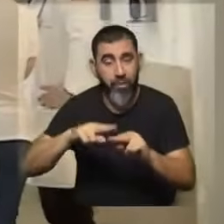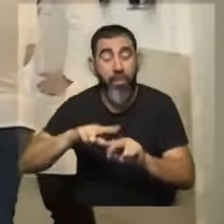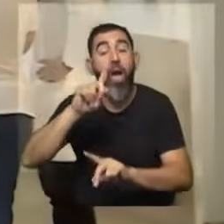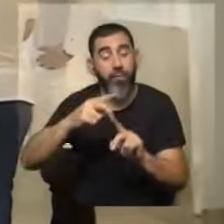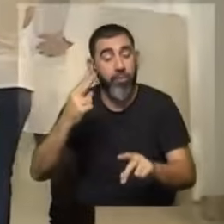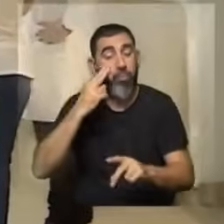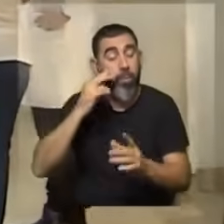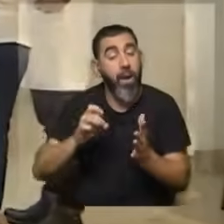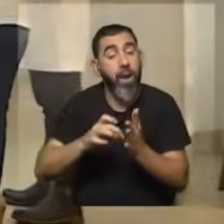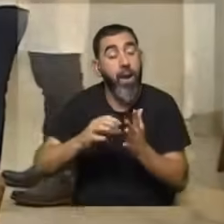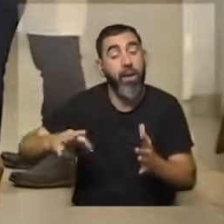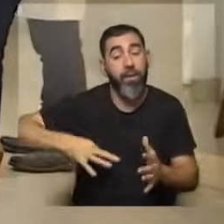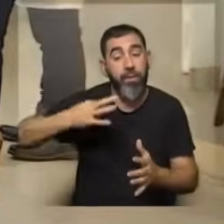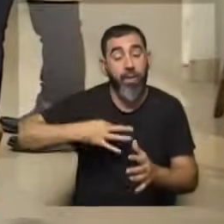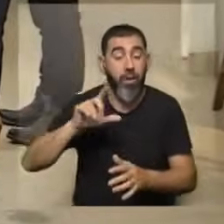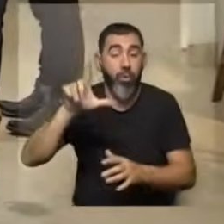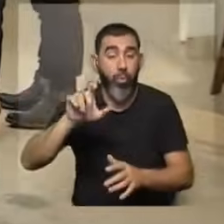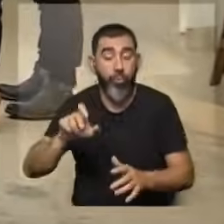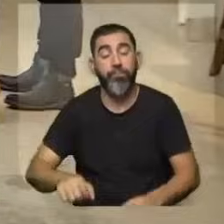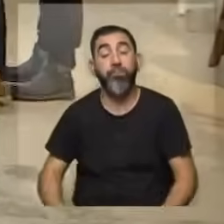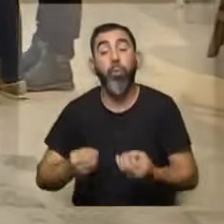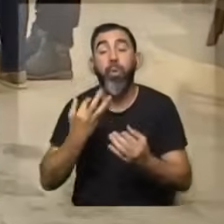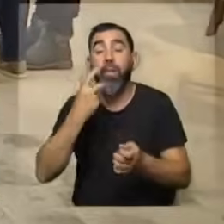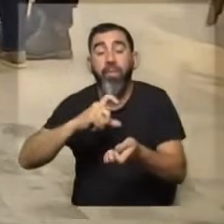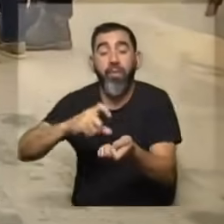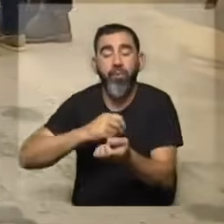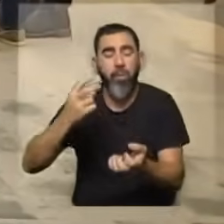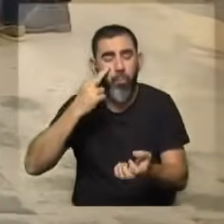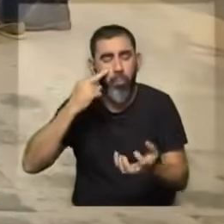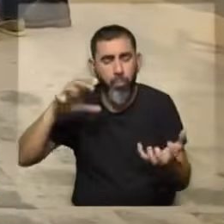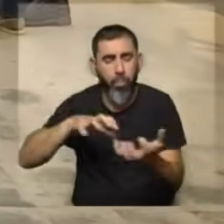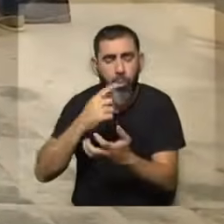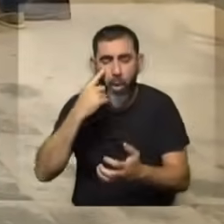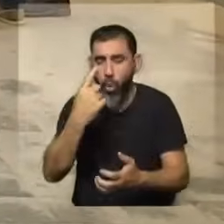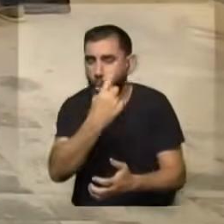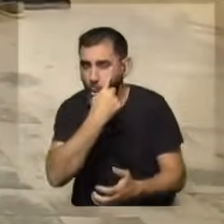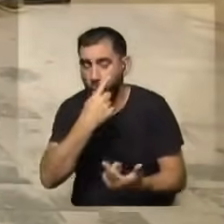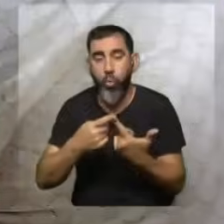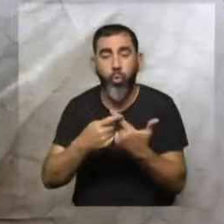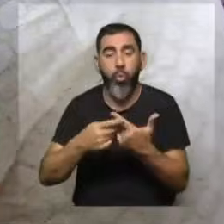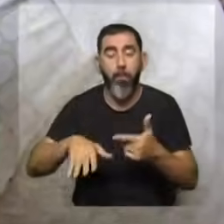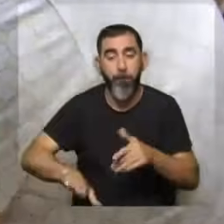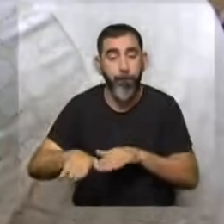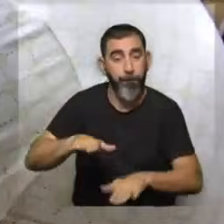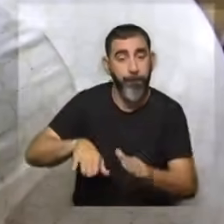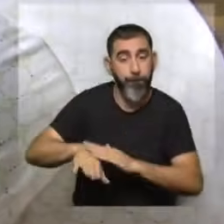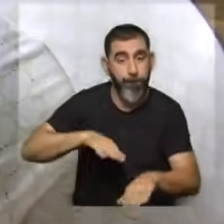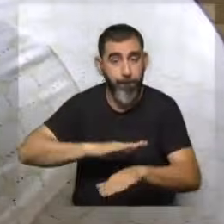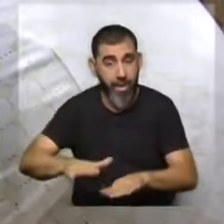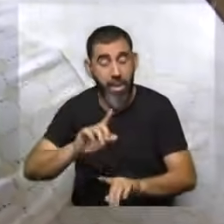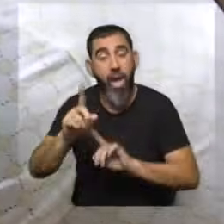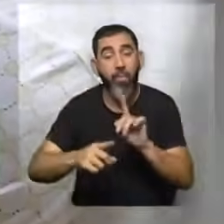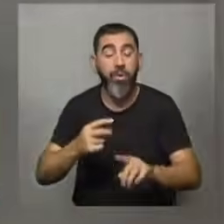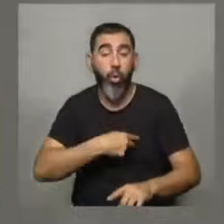compromete la calidad de vida de la persona Obviamente porque la diabetes genera complicaciones en los ojos en los miembros inferiores y muchas veces